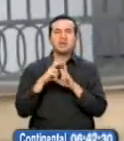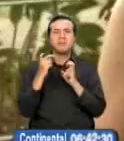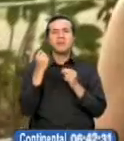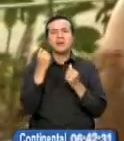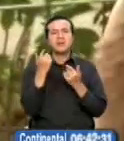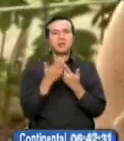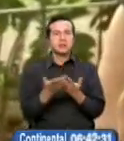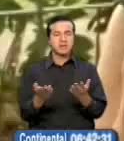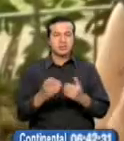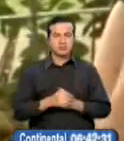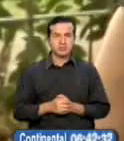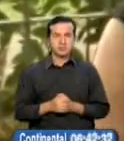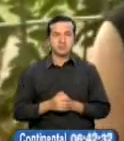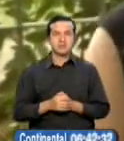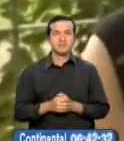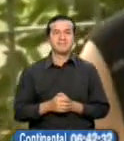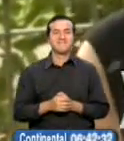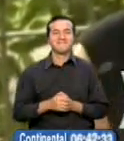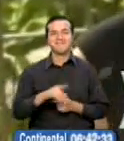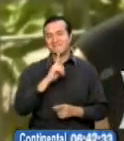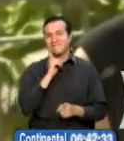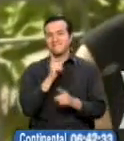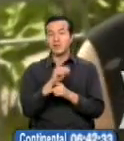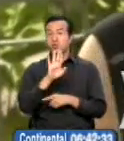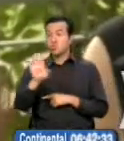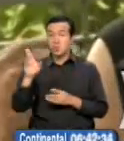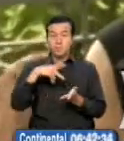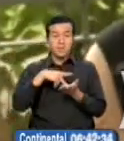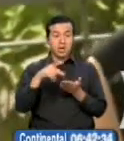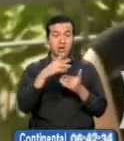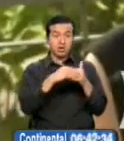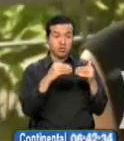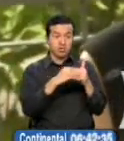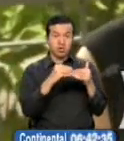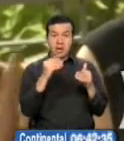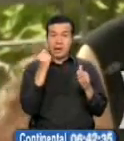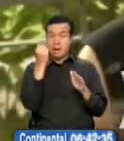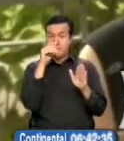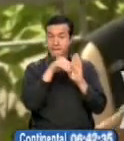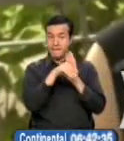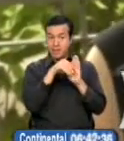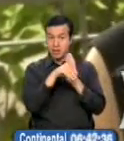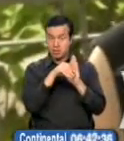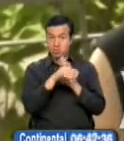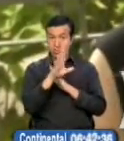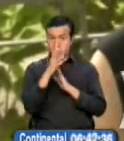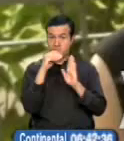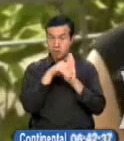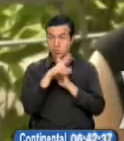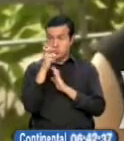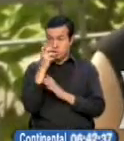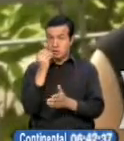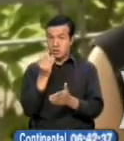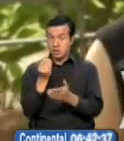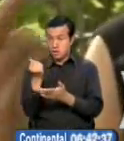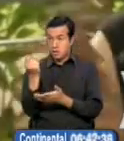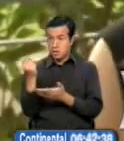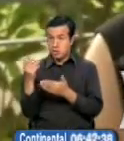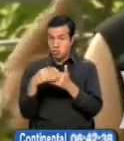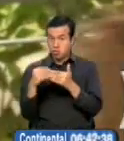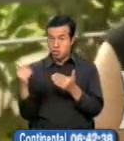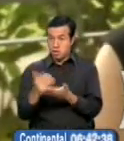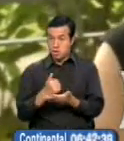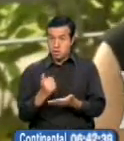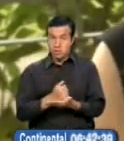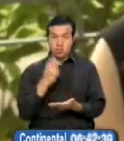isla. Ellos vienen y pagan en dólares, pero si los bancos que quieren hacer las transacciones en dólares